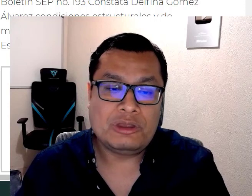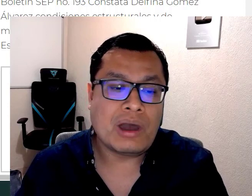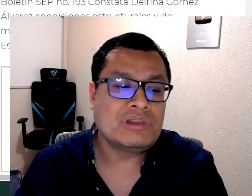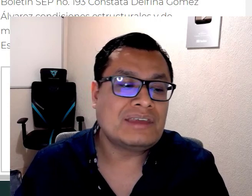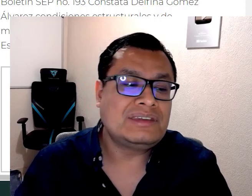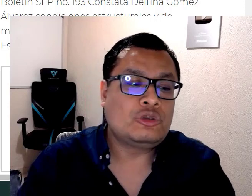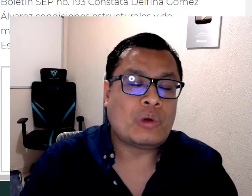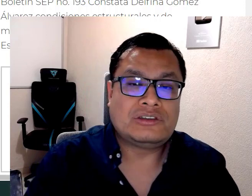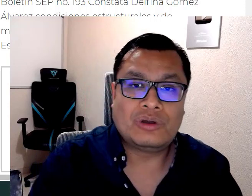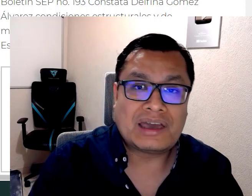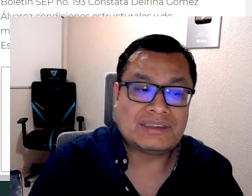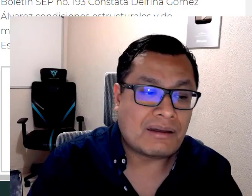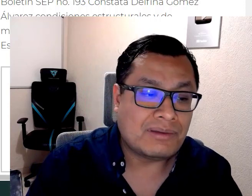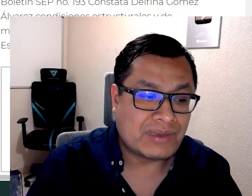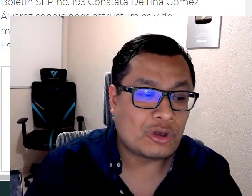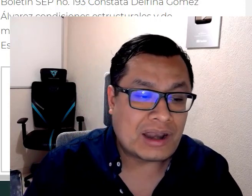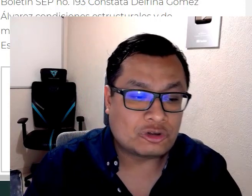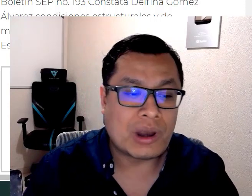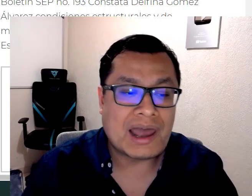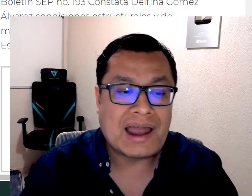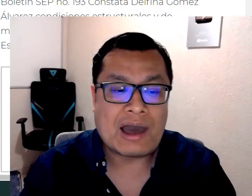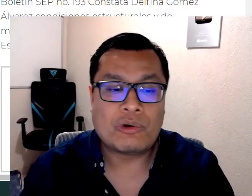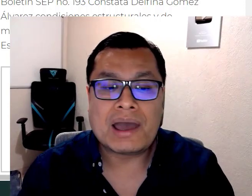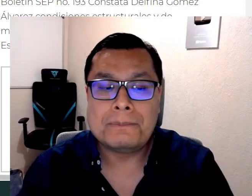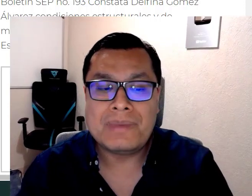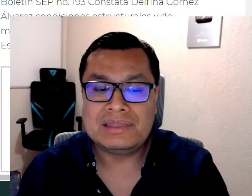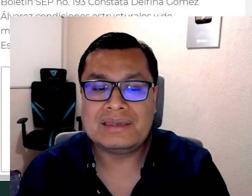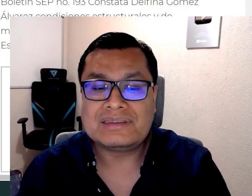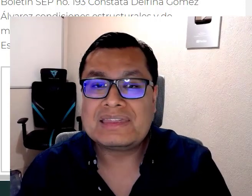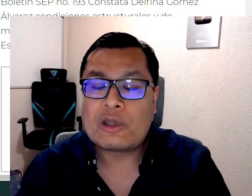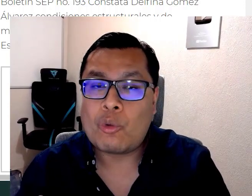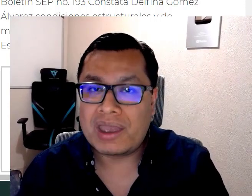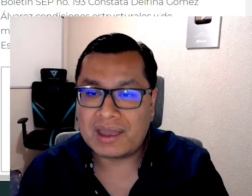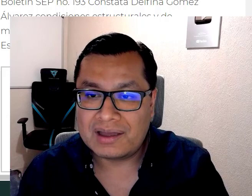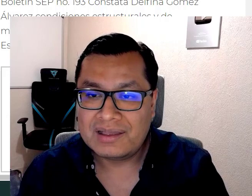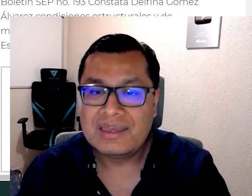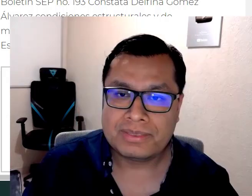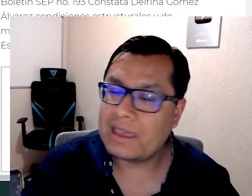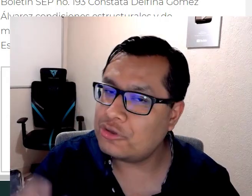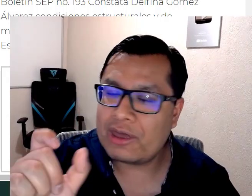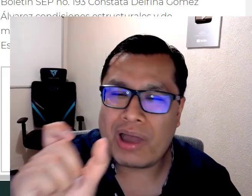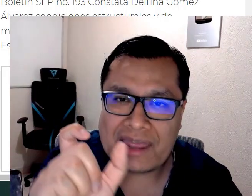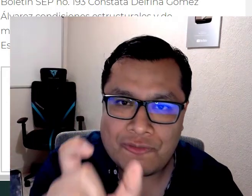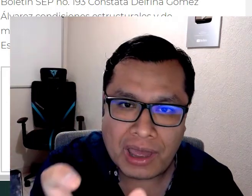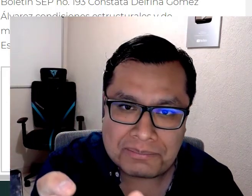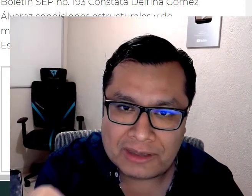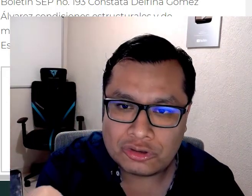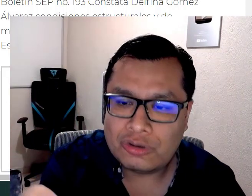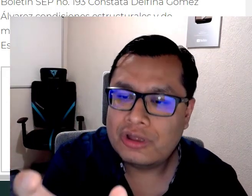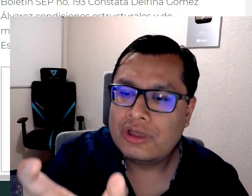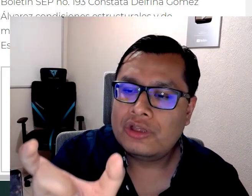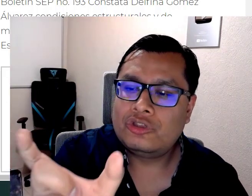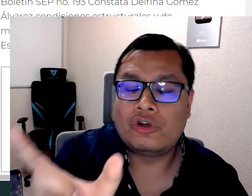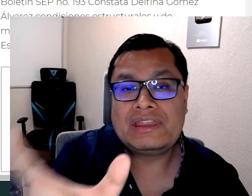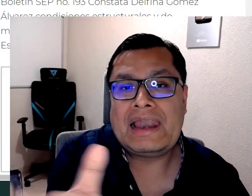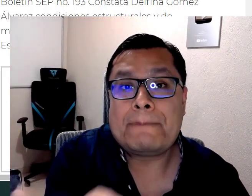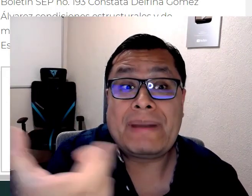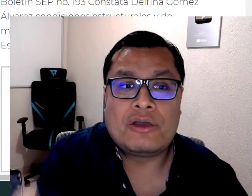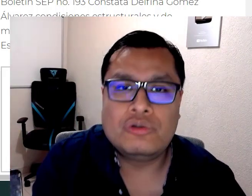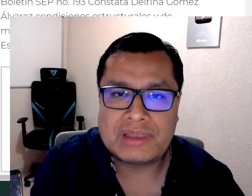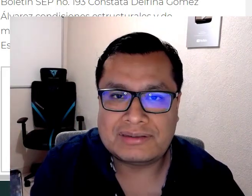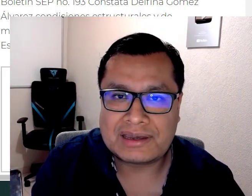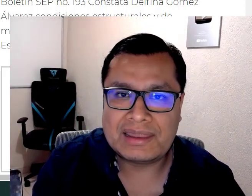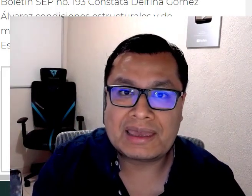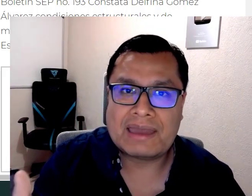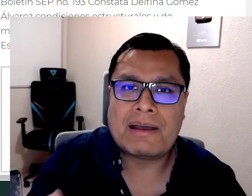debido a una situación que estaba viviendo la escuela laura méndez de cuenca de hecho dejó aquí el fragmento donde le